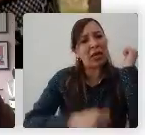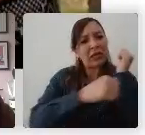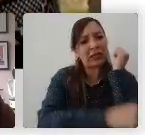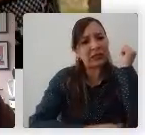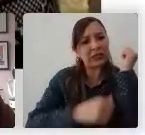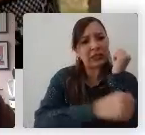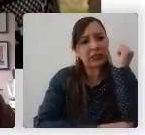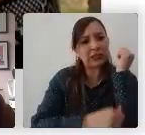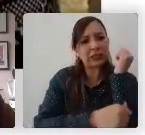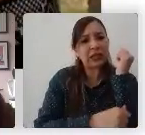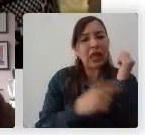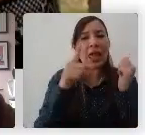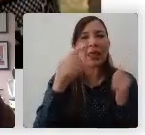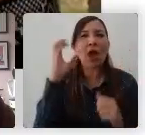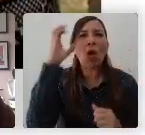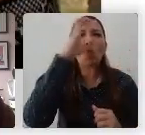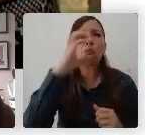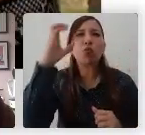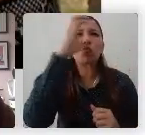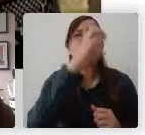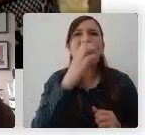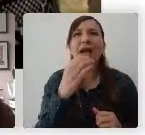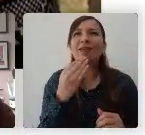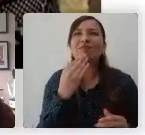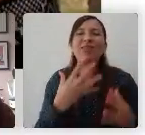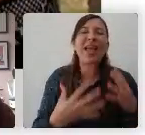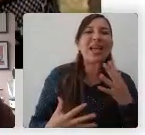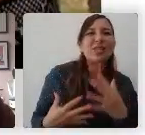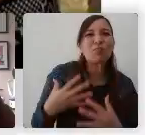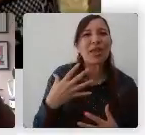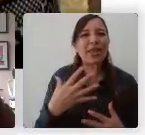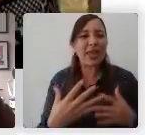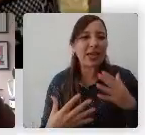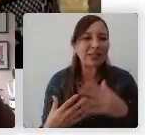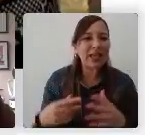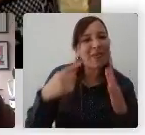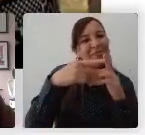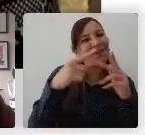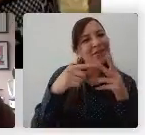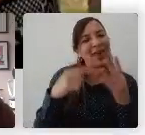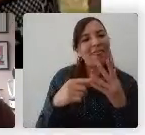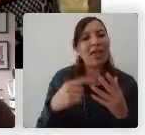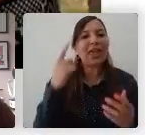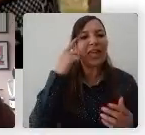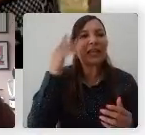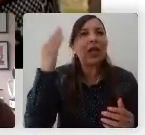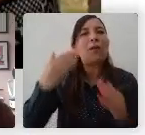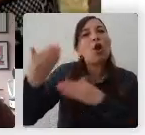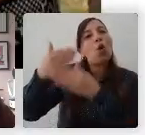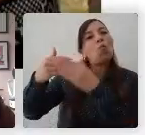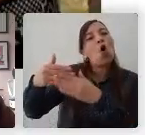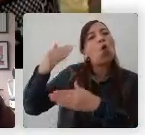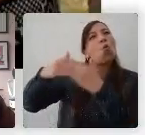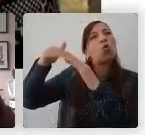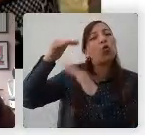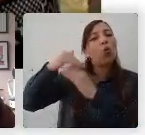tener una perspectiva distinta busca esta experiencia auténtica quiere conocer la historia la cultura las